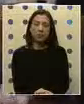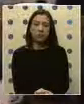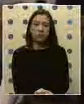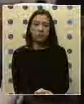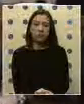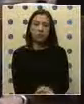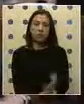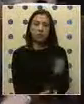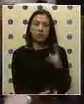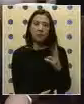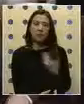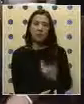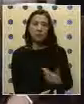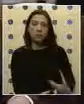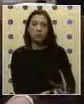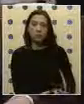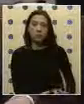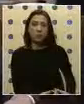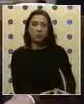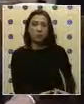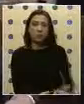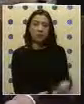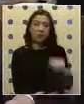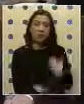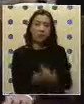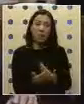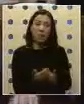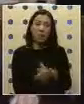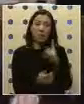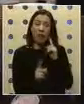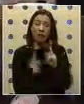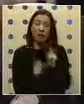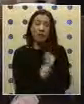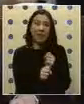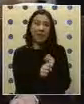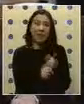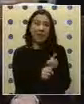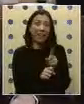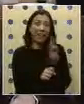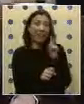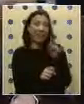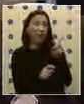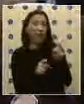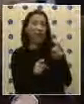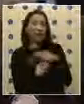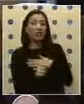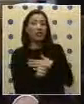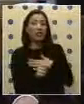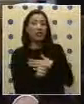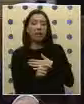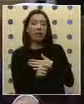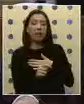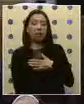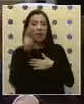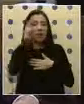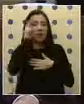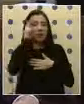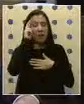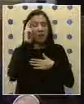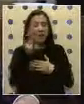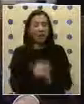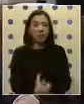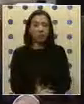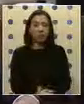Señor presidente, aprovechando que están algunos trabajadores del retail acá, yo quiero recordar lo